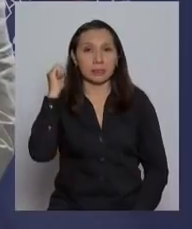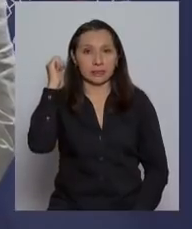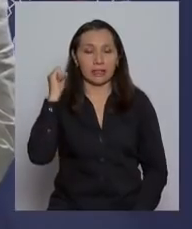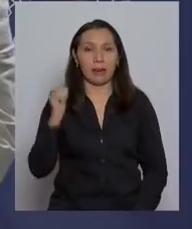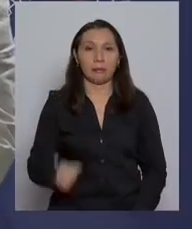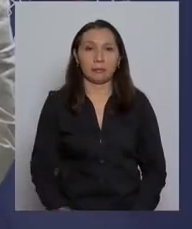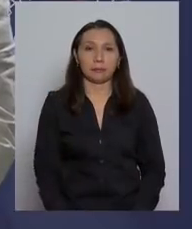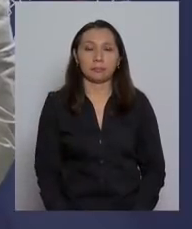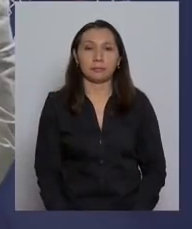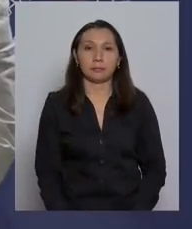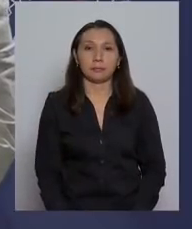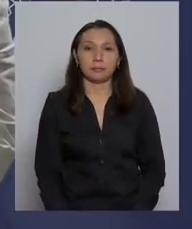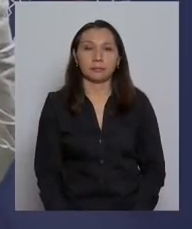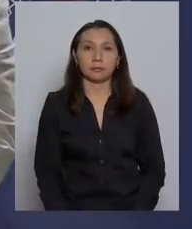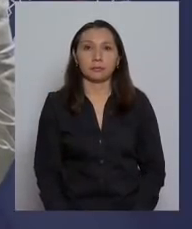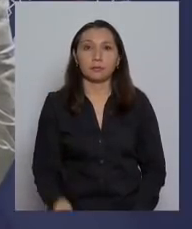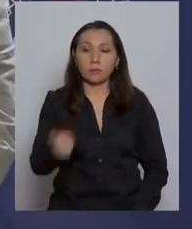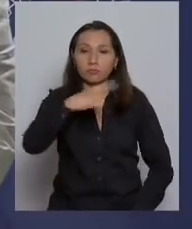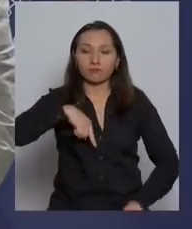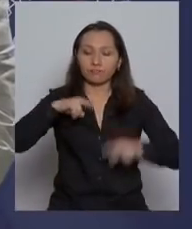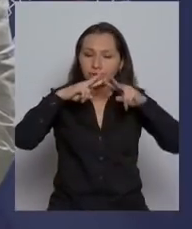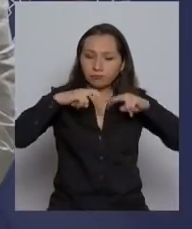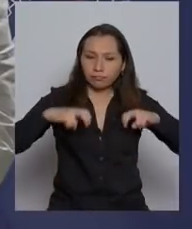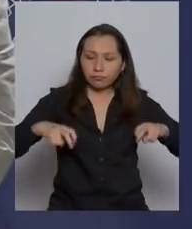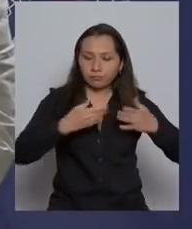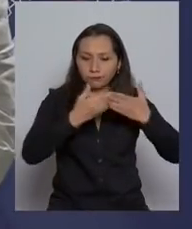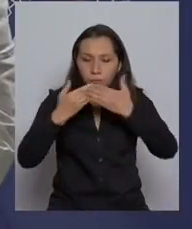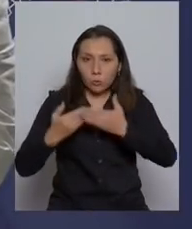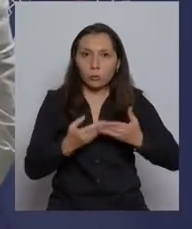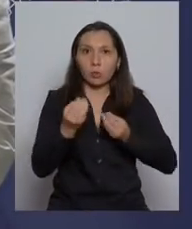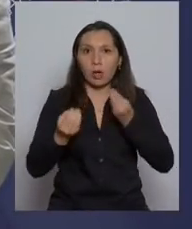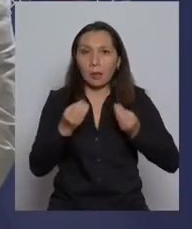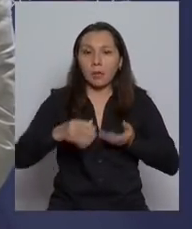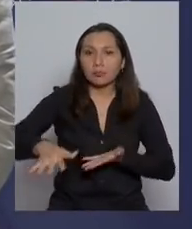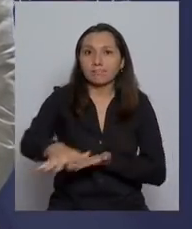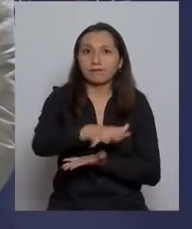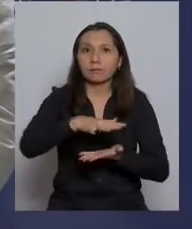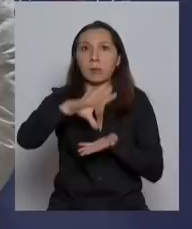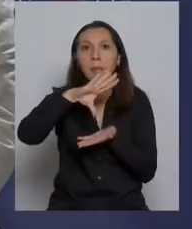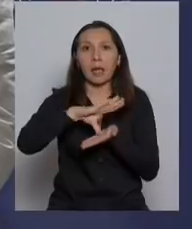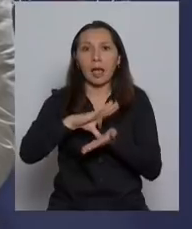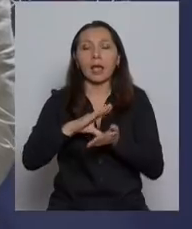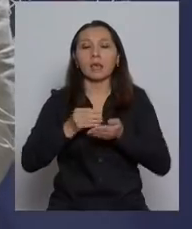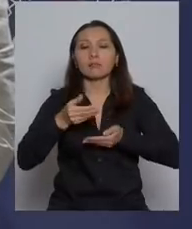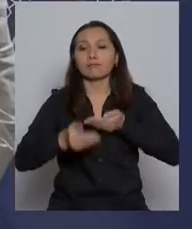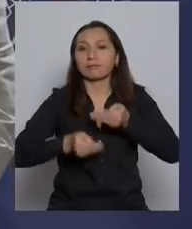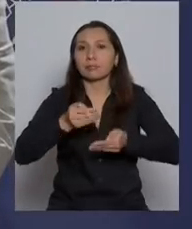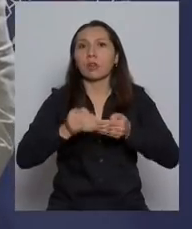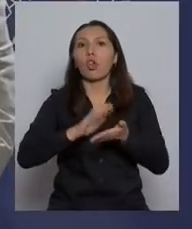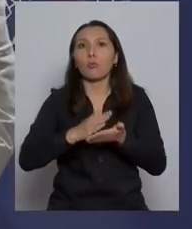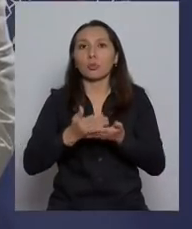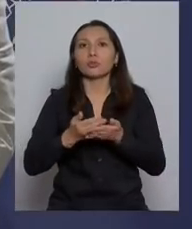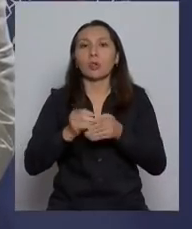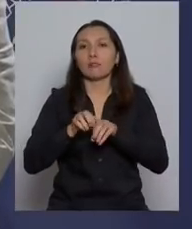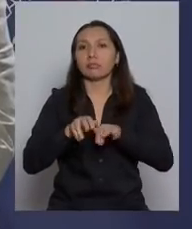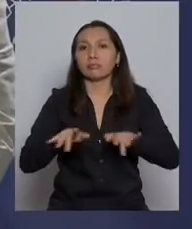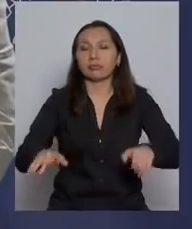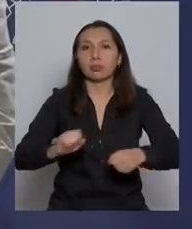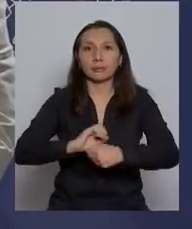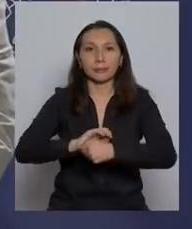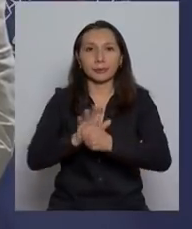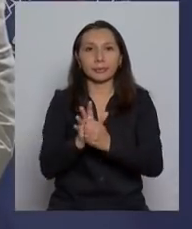Piñera. Hemos analizado la situación de nuestro país frente a los avances del